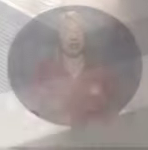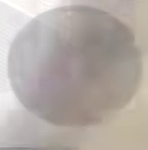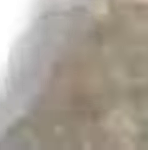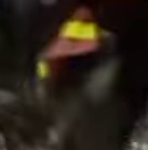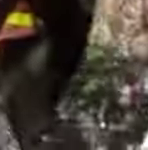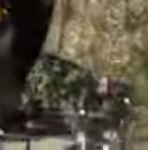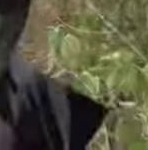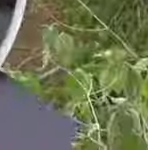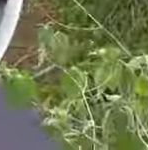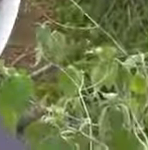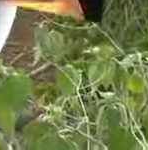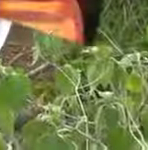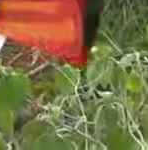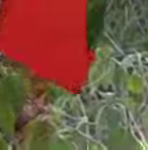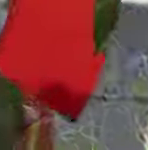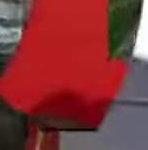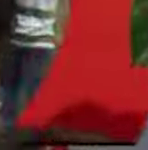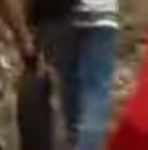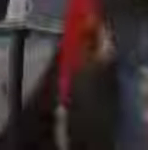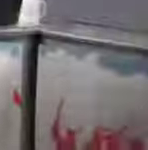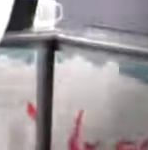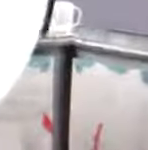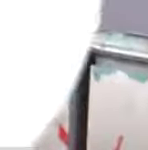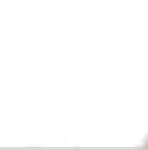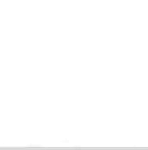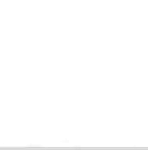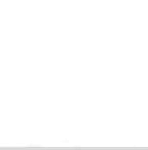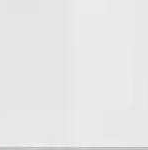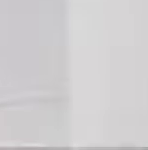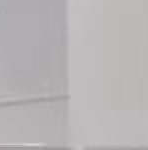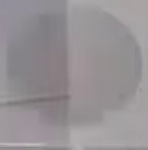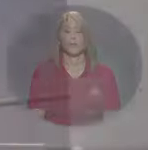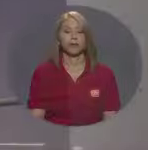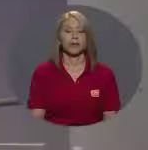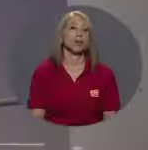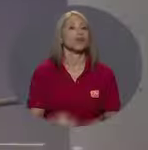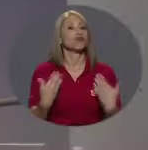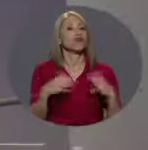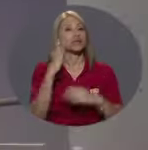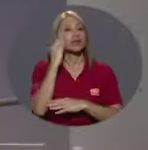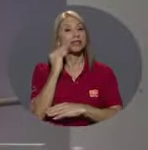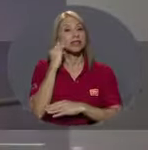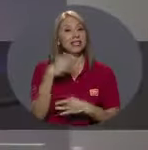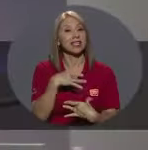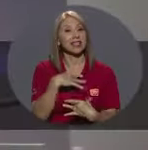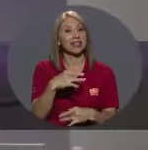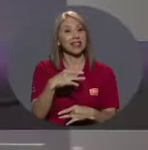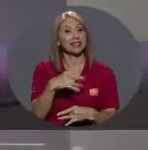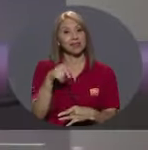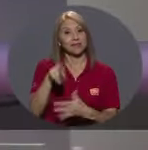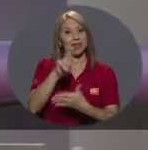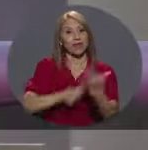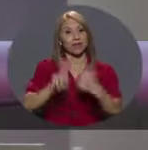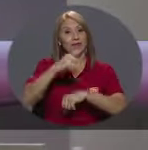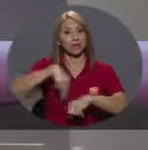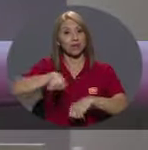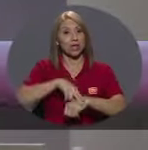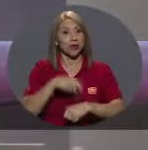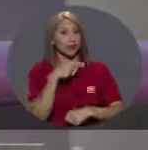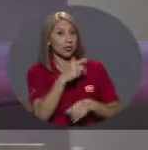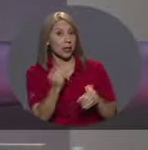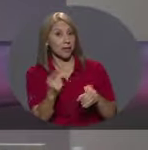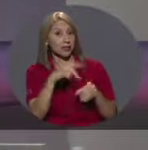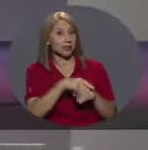en una... Una experiencia interesante esta de la Universidad